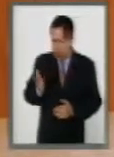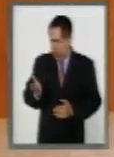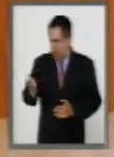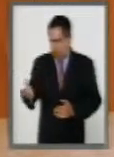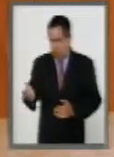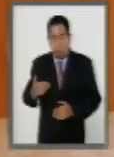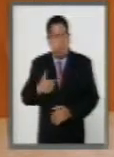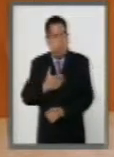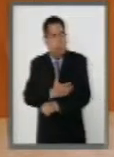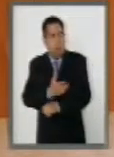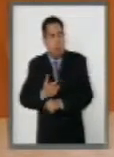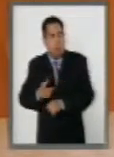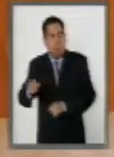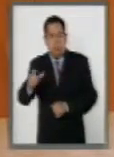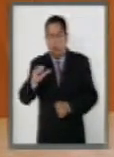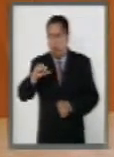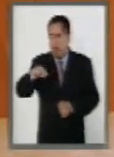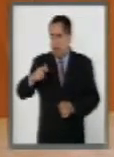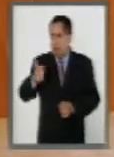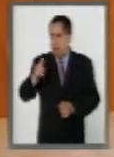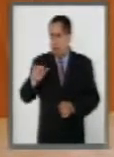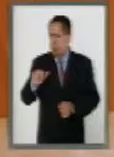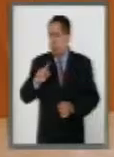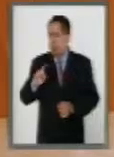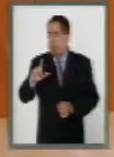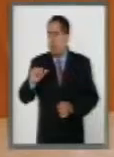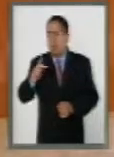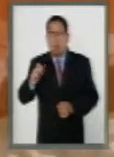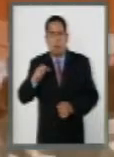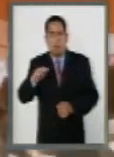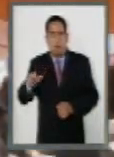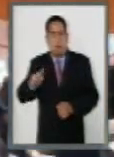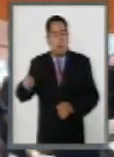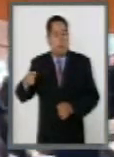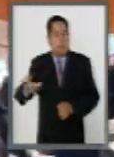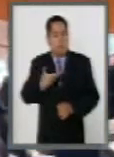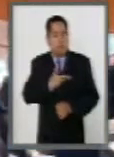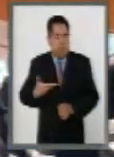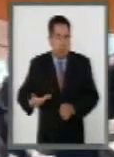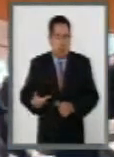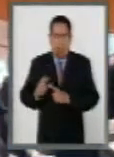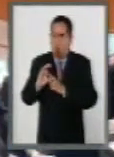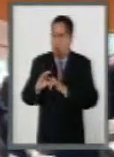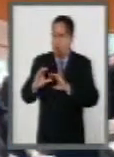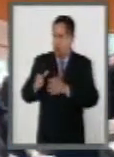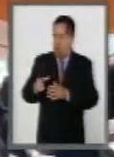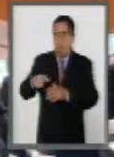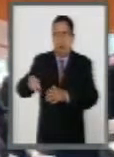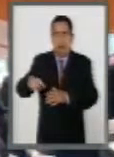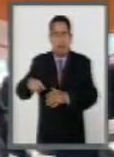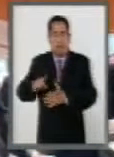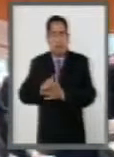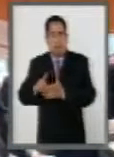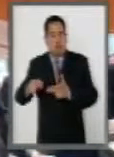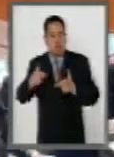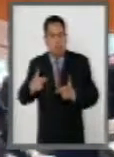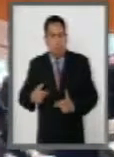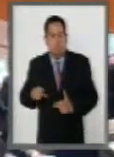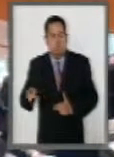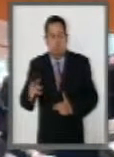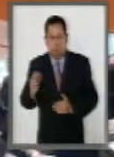a mi compañera Angélica de la Peña, presidenta de la Comisión de Derechos